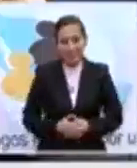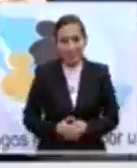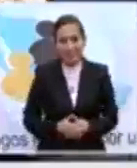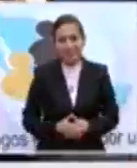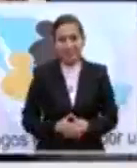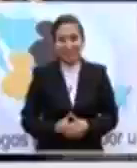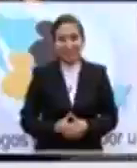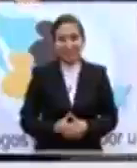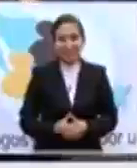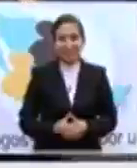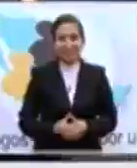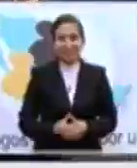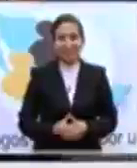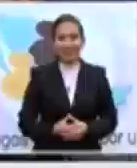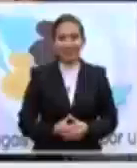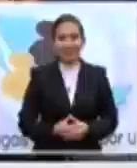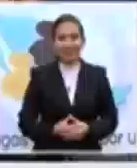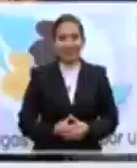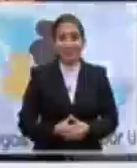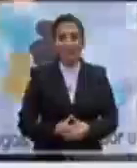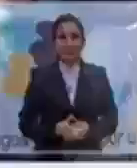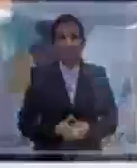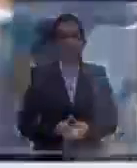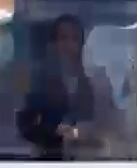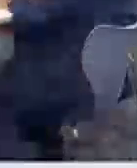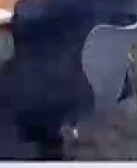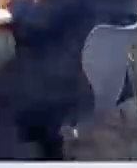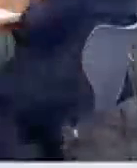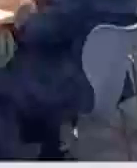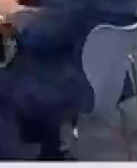ustedes. Gracias.